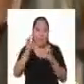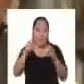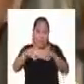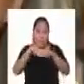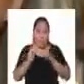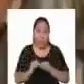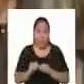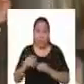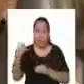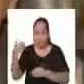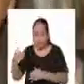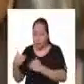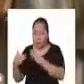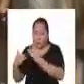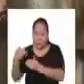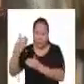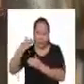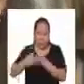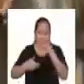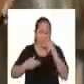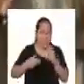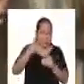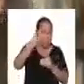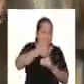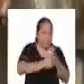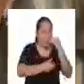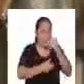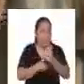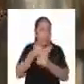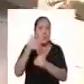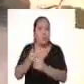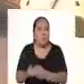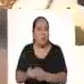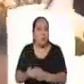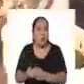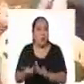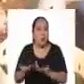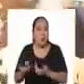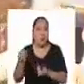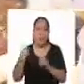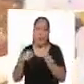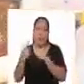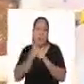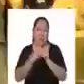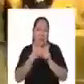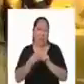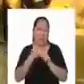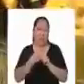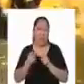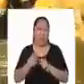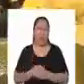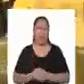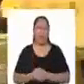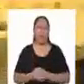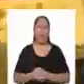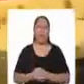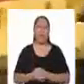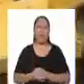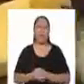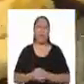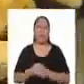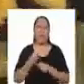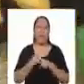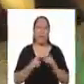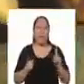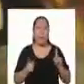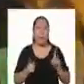por toda una cadena que mezcla lo informal y lo formal en toda la cadena, ¿no? Pero